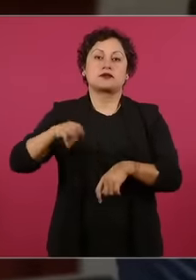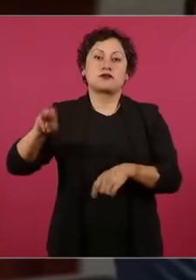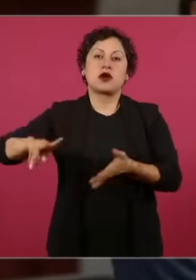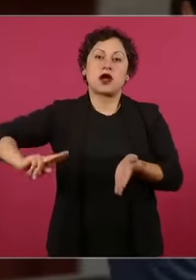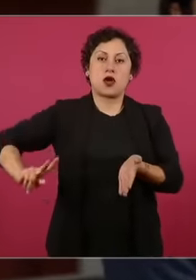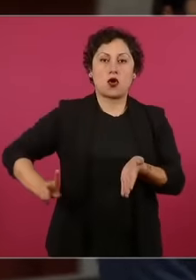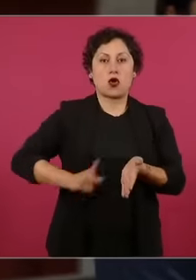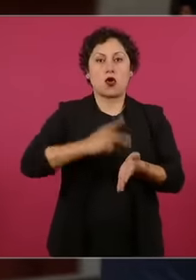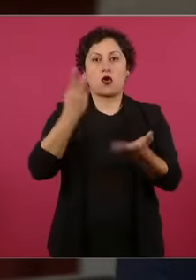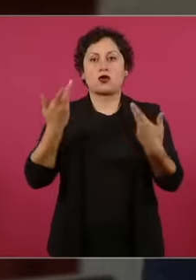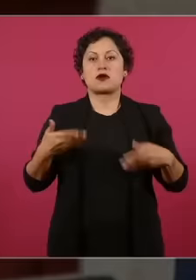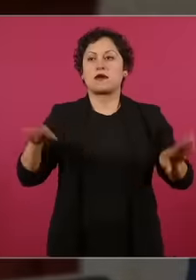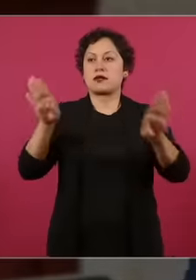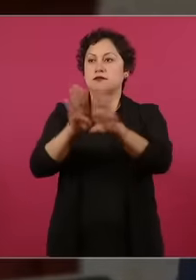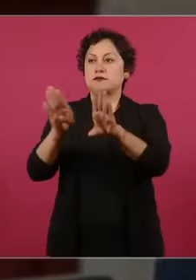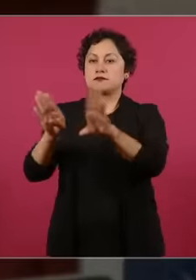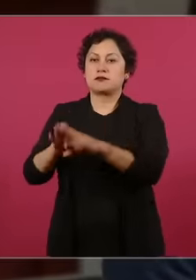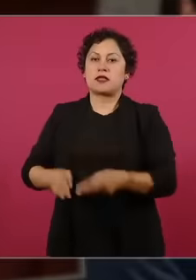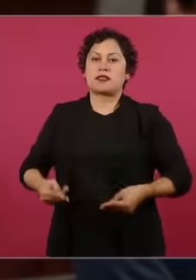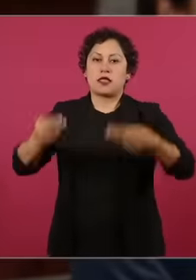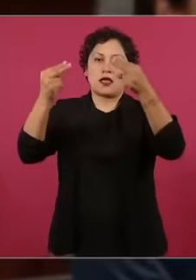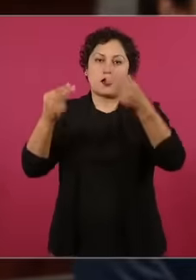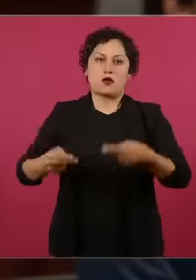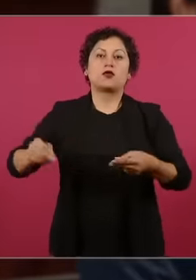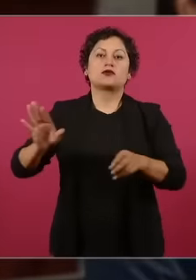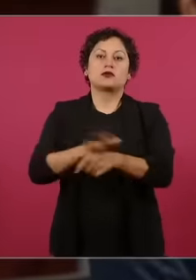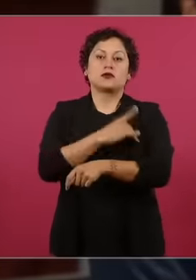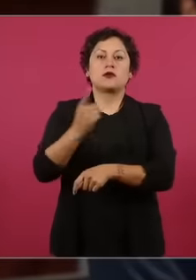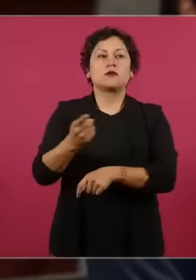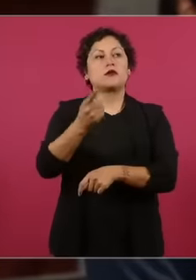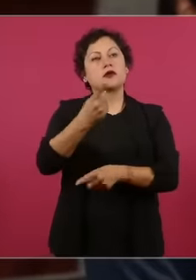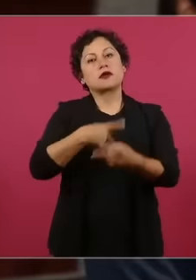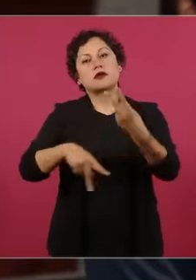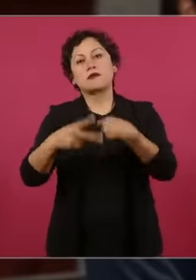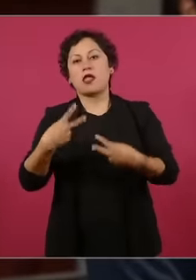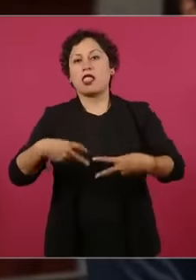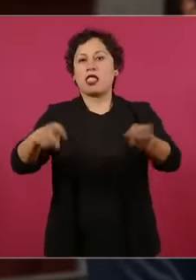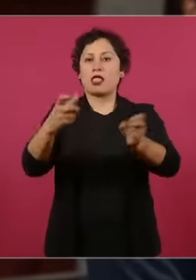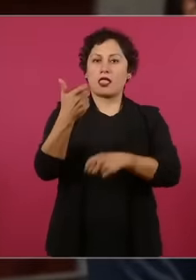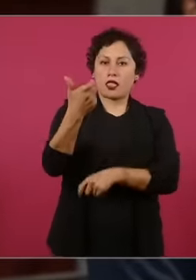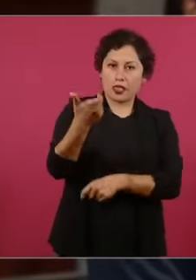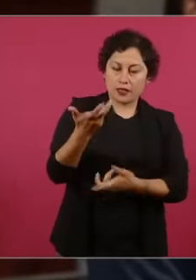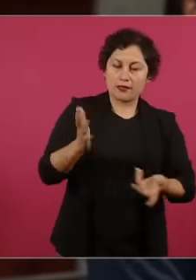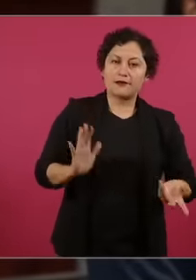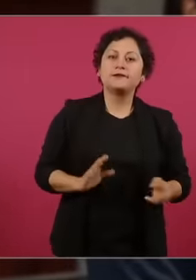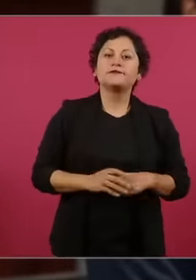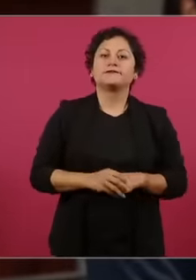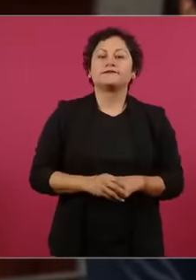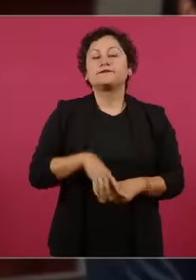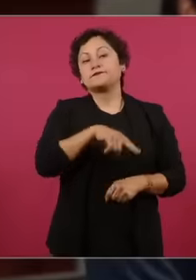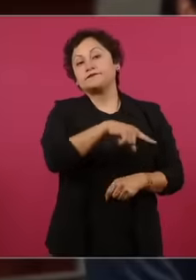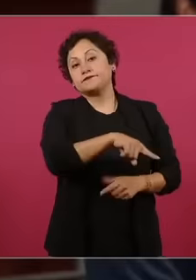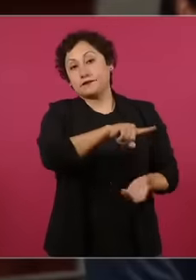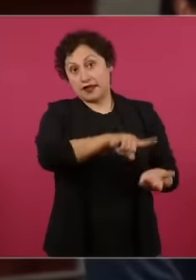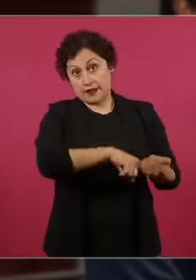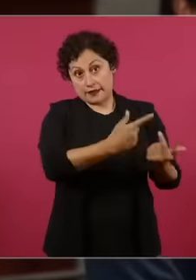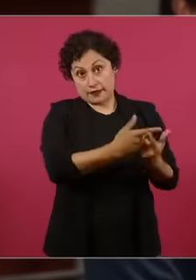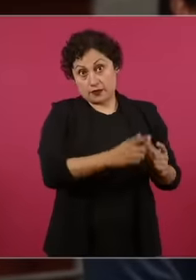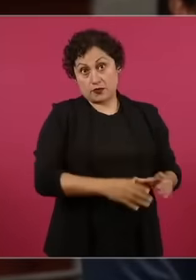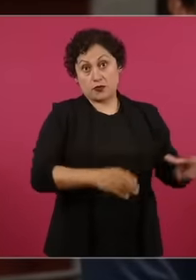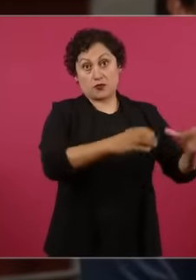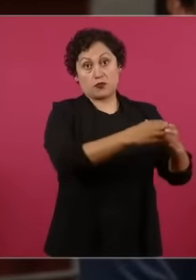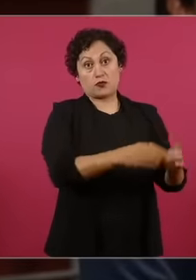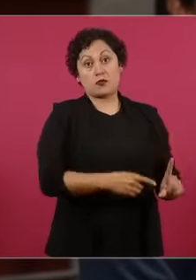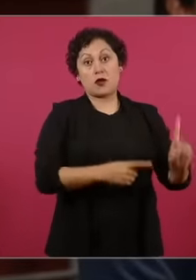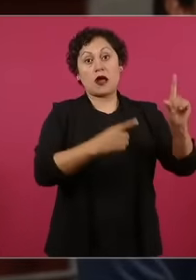volvieron a cerrar sus comercios porque les subieron la cuota. Y estas personas, este líder decía que